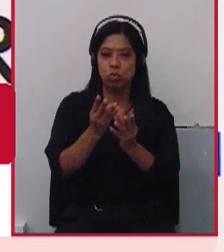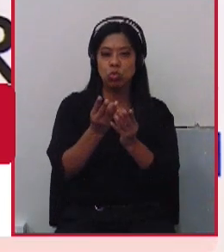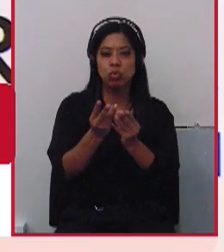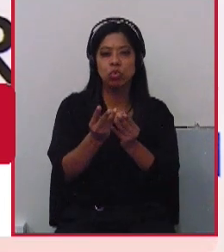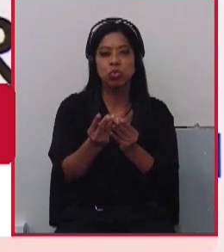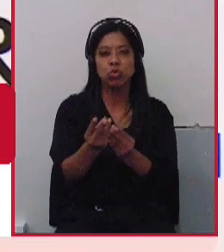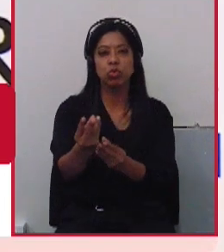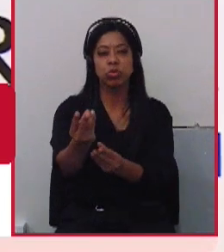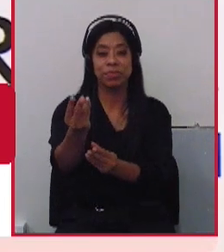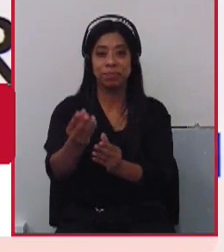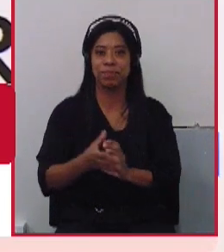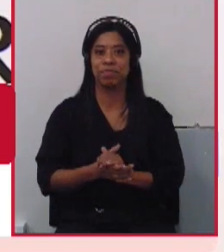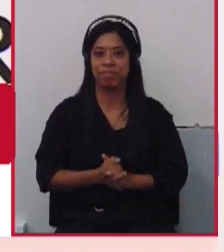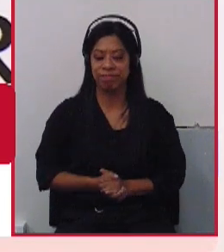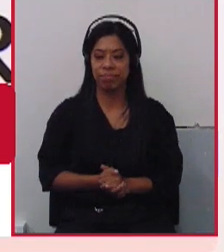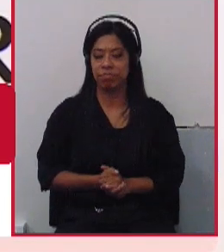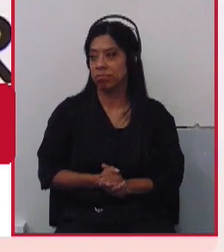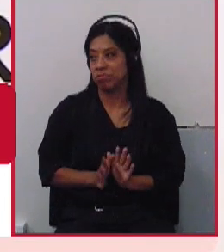Eso.